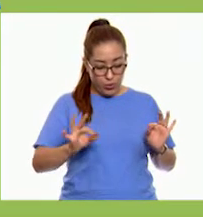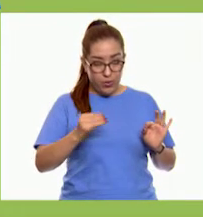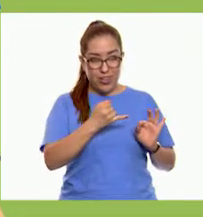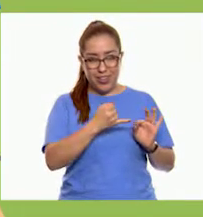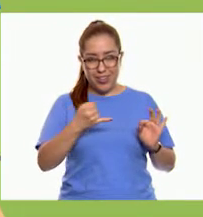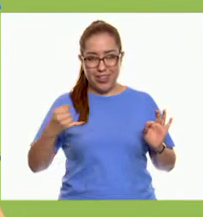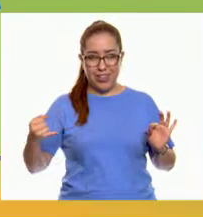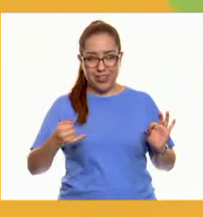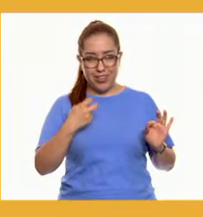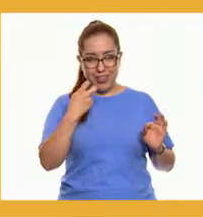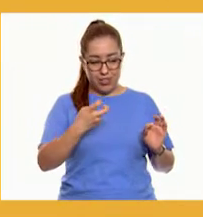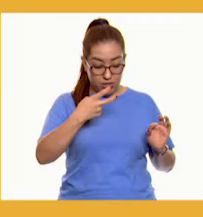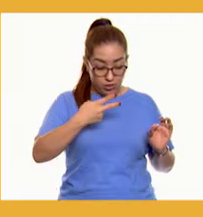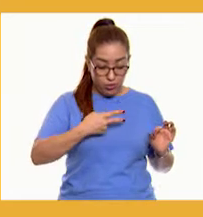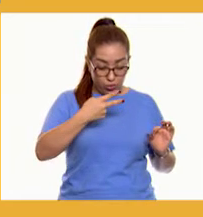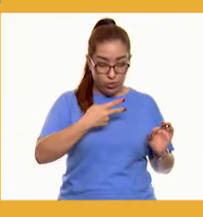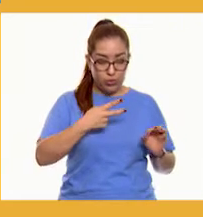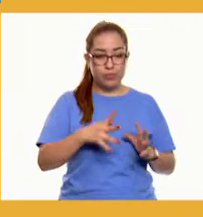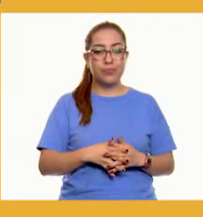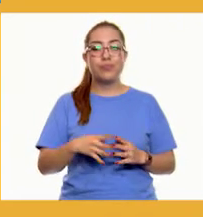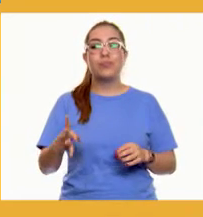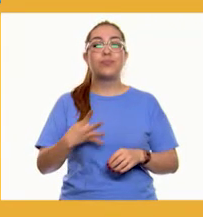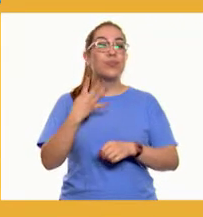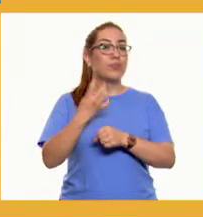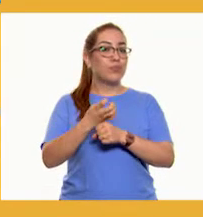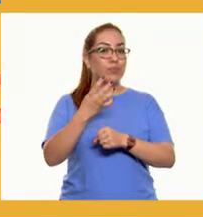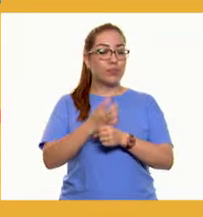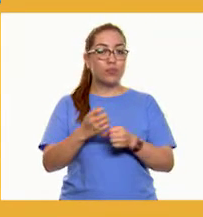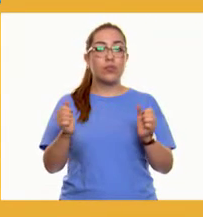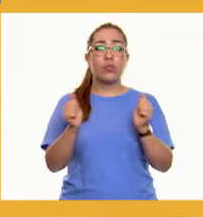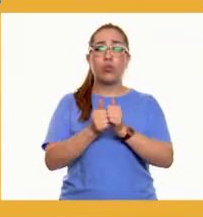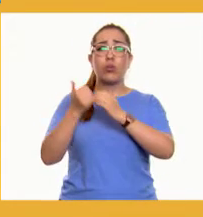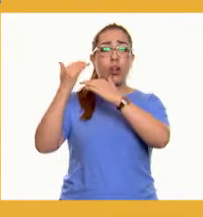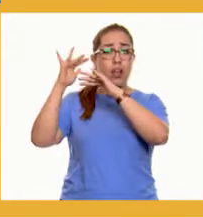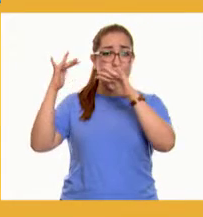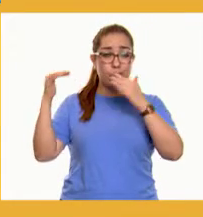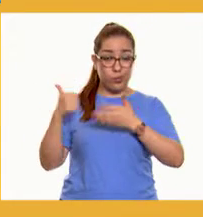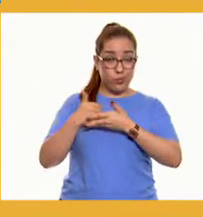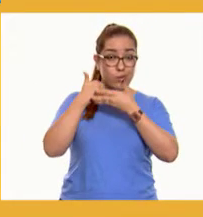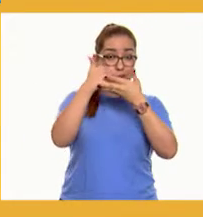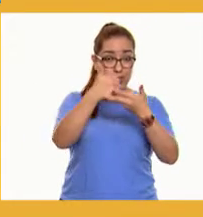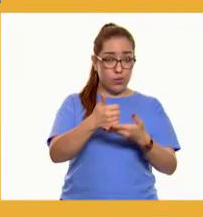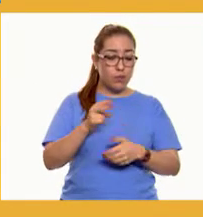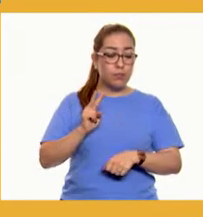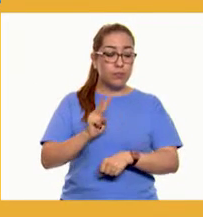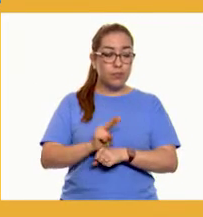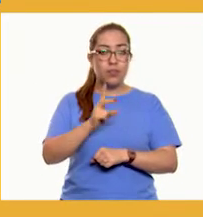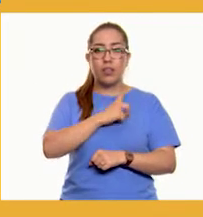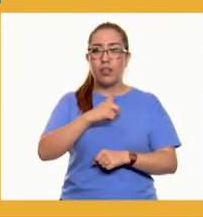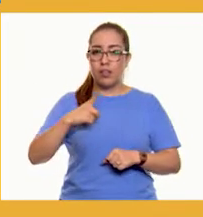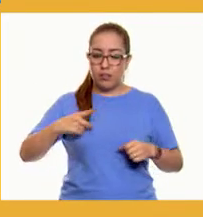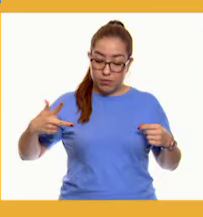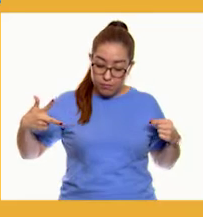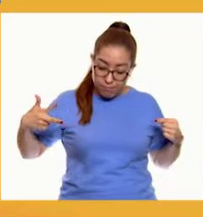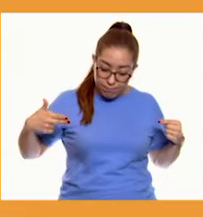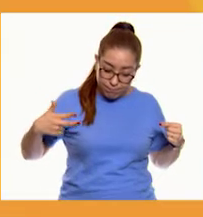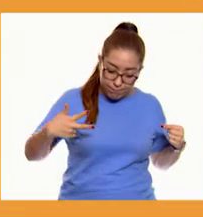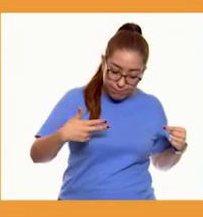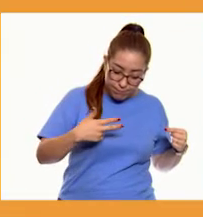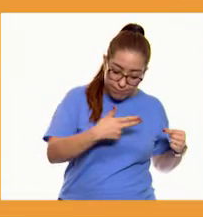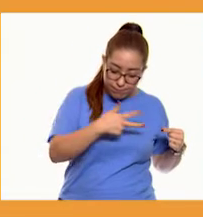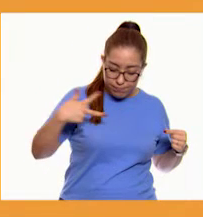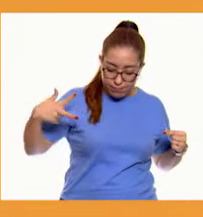horizontal entre los dos puntos. 4. Con ayuda de un adulto, corta sobre la línea horizontal que